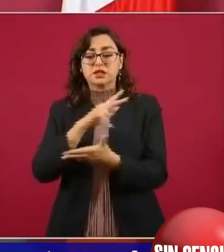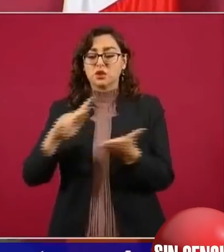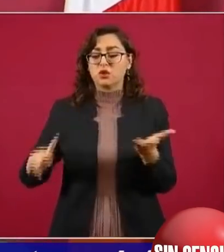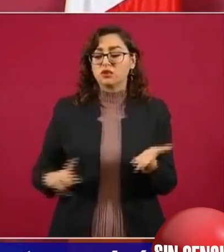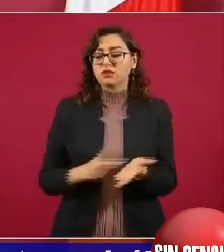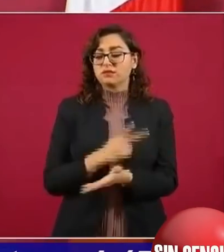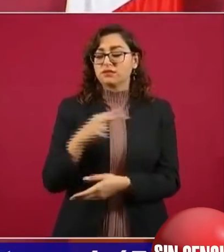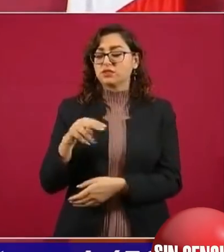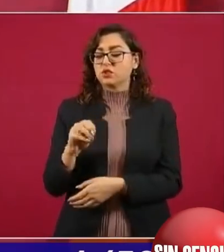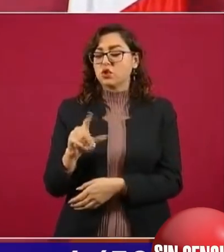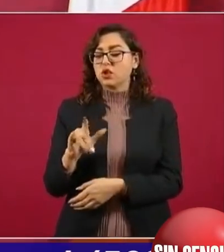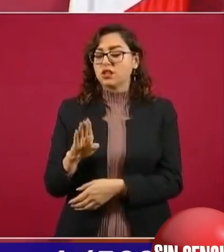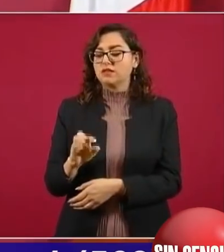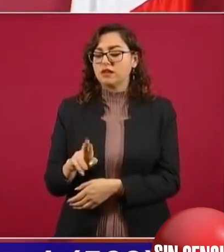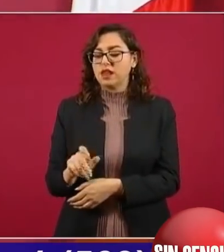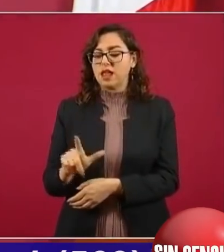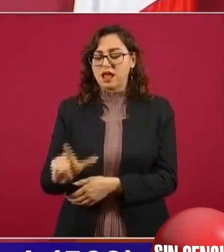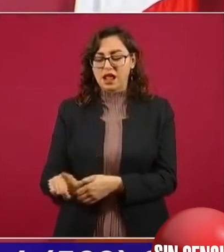para